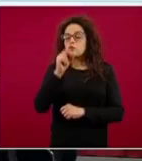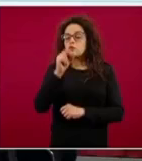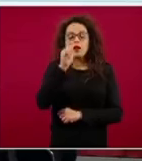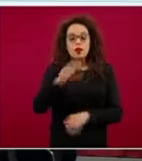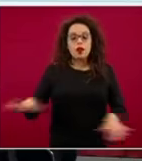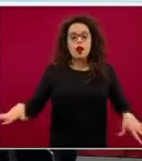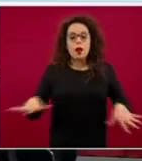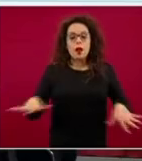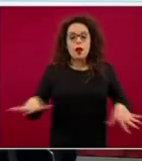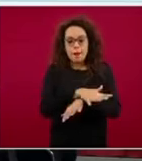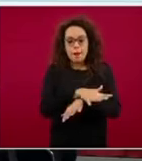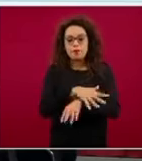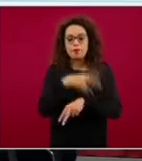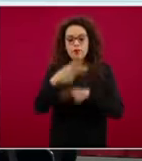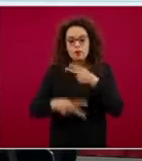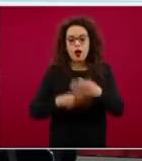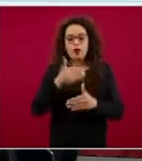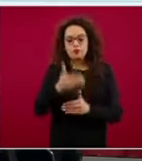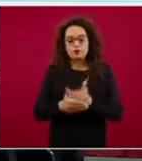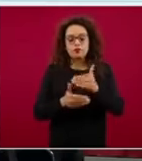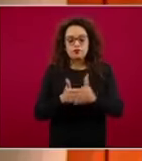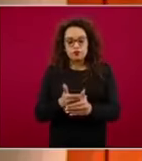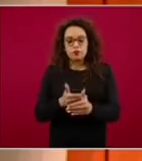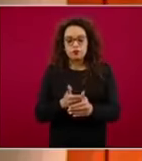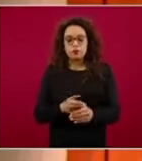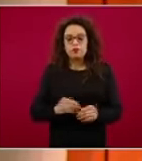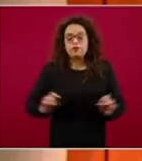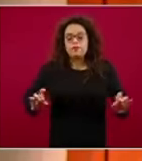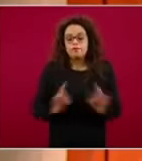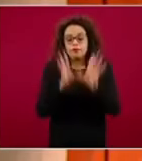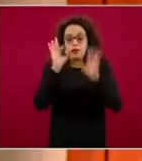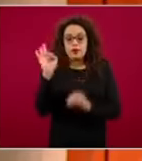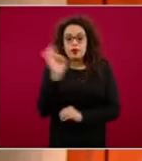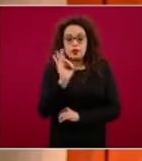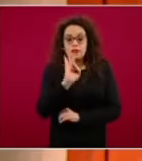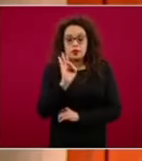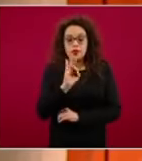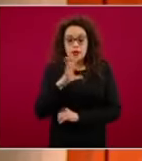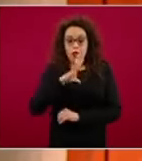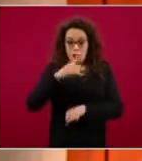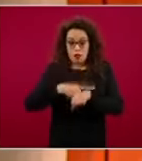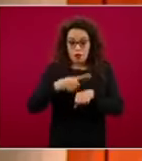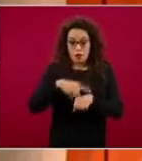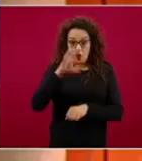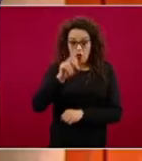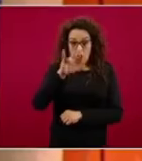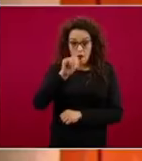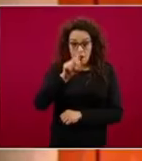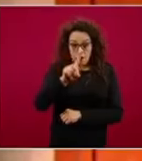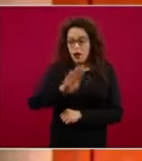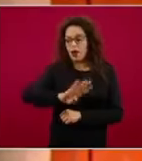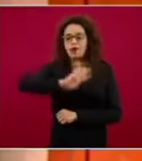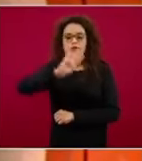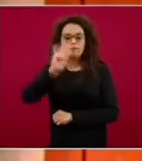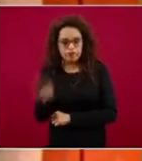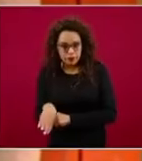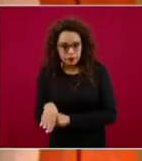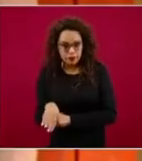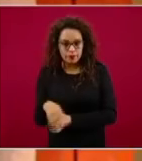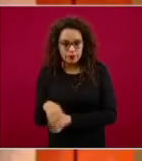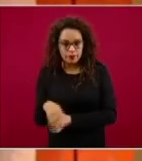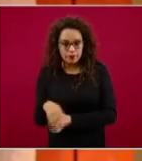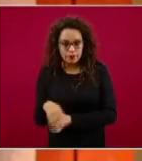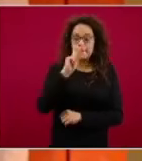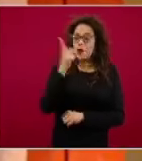que se va dando en la probabilidad de morir si es que se padece COVID. En cambio, la letalidad de